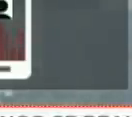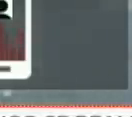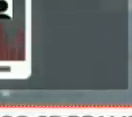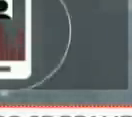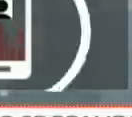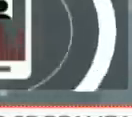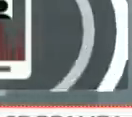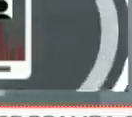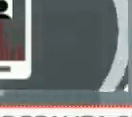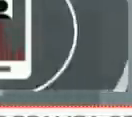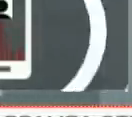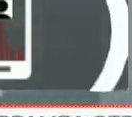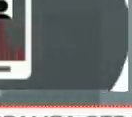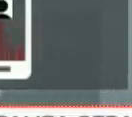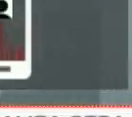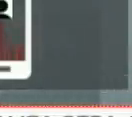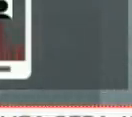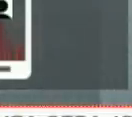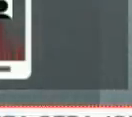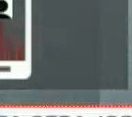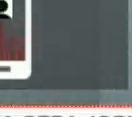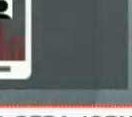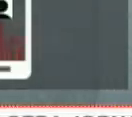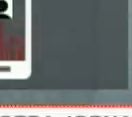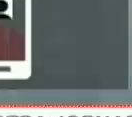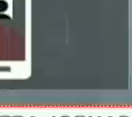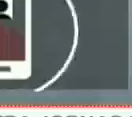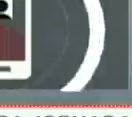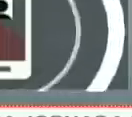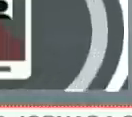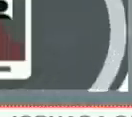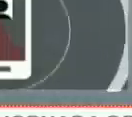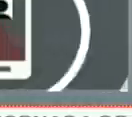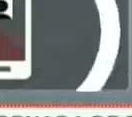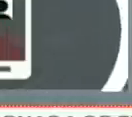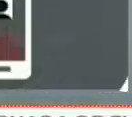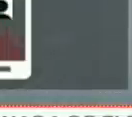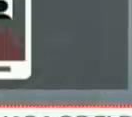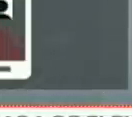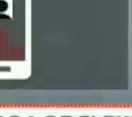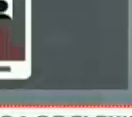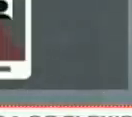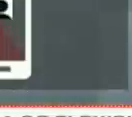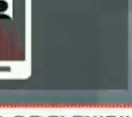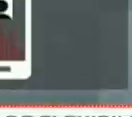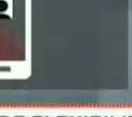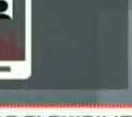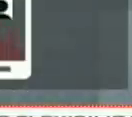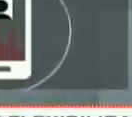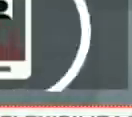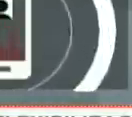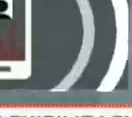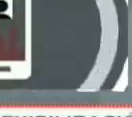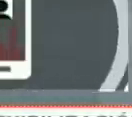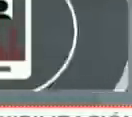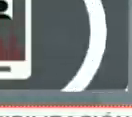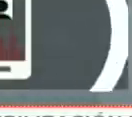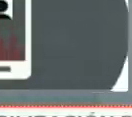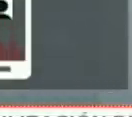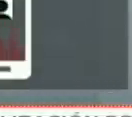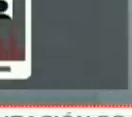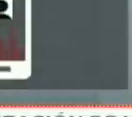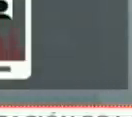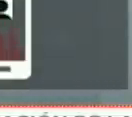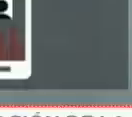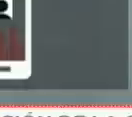el 29 de abril, fue captada en el plan fronterizo de Táchira. Bueno, se le aplicó la cuarentena.